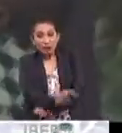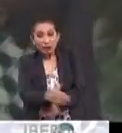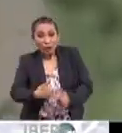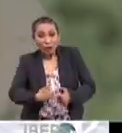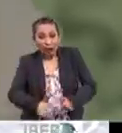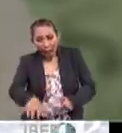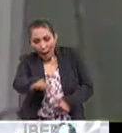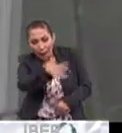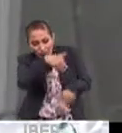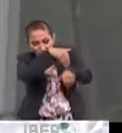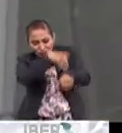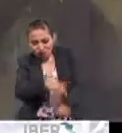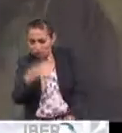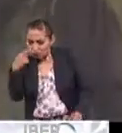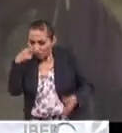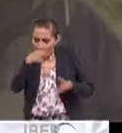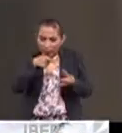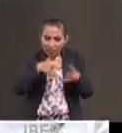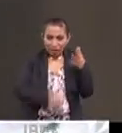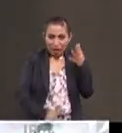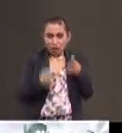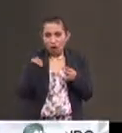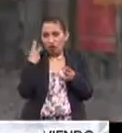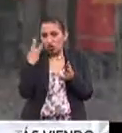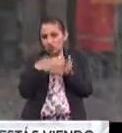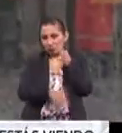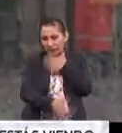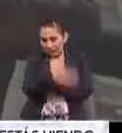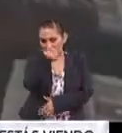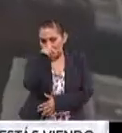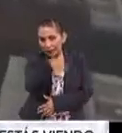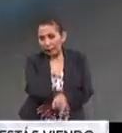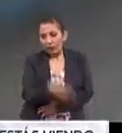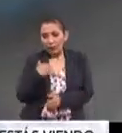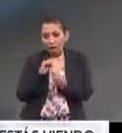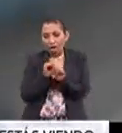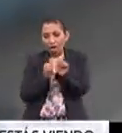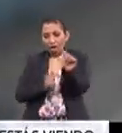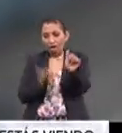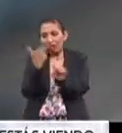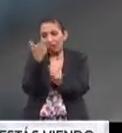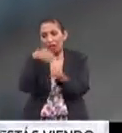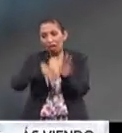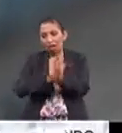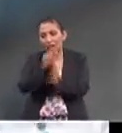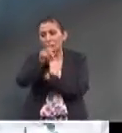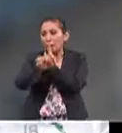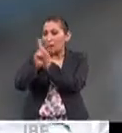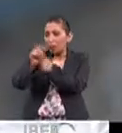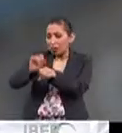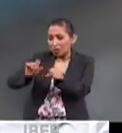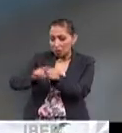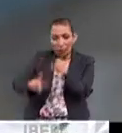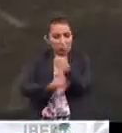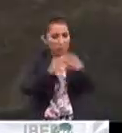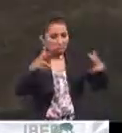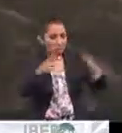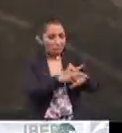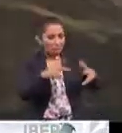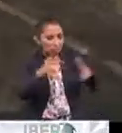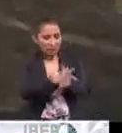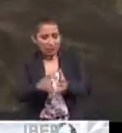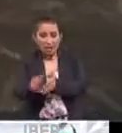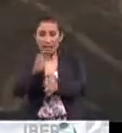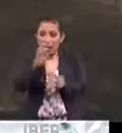el hambre en cumplimiento con los objetivos del milenio en 2015, la recesión económica, los conflictos sociales, los conflictos armados y